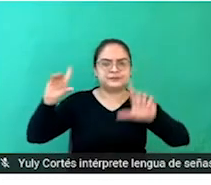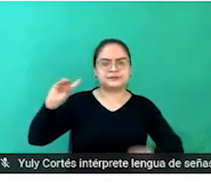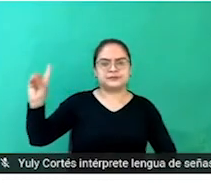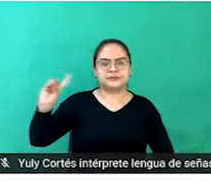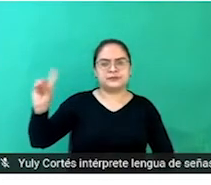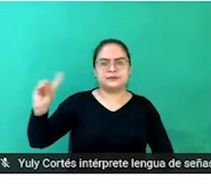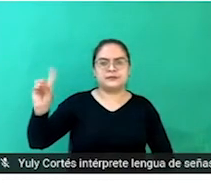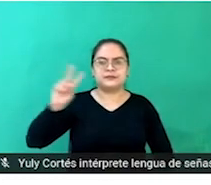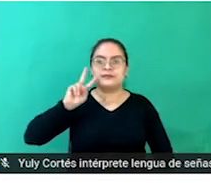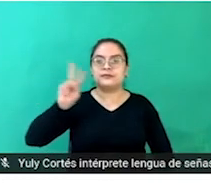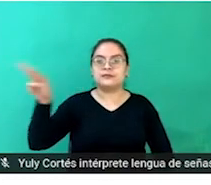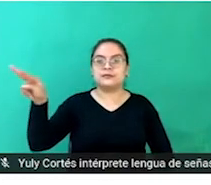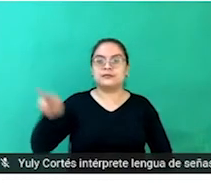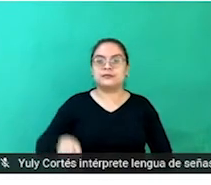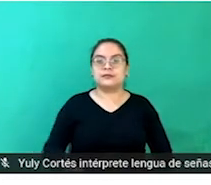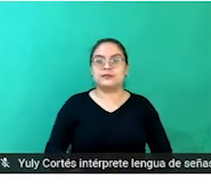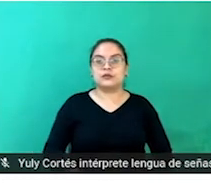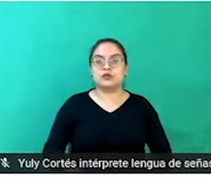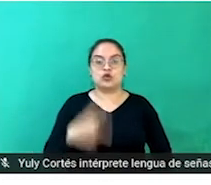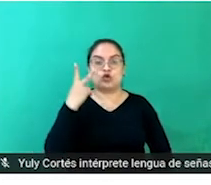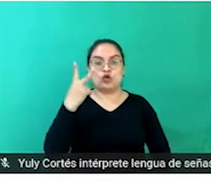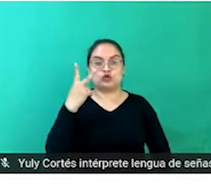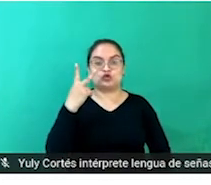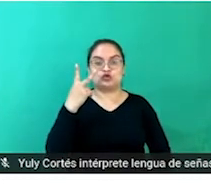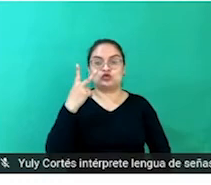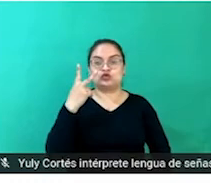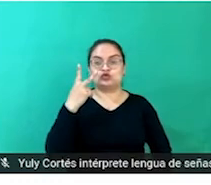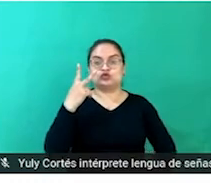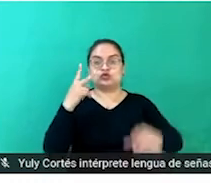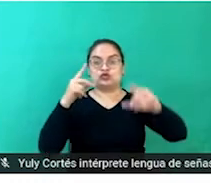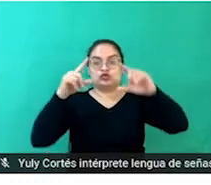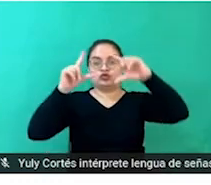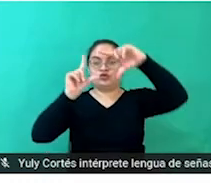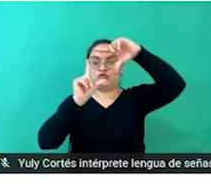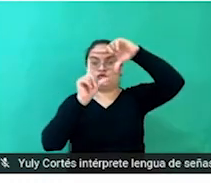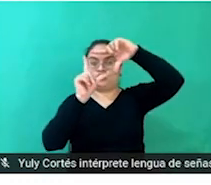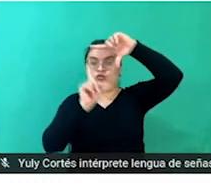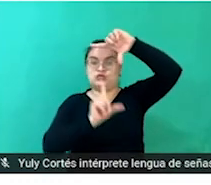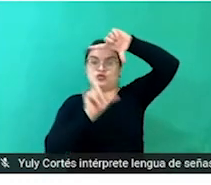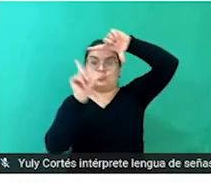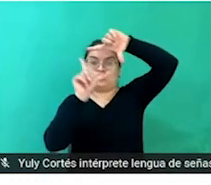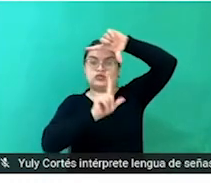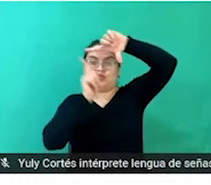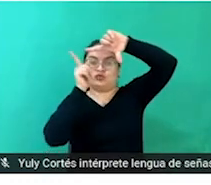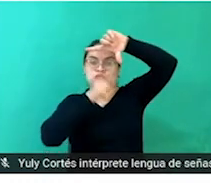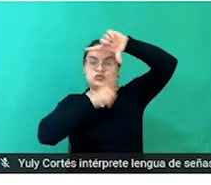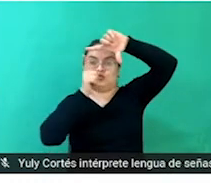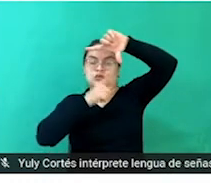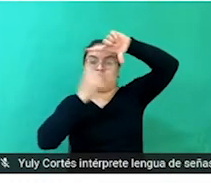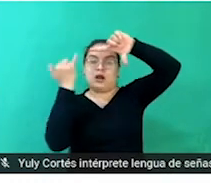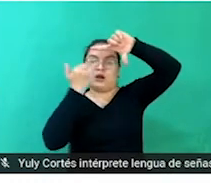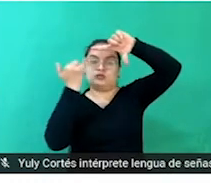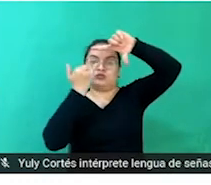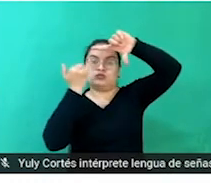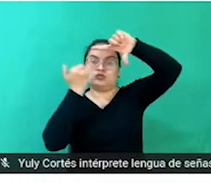también dos figuras, triángulos que uno de ellos,